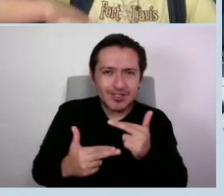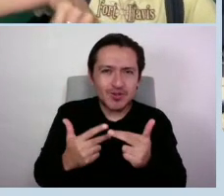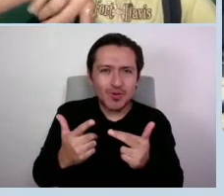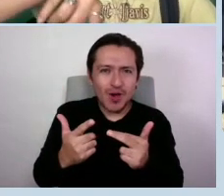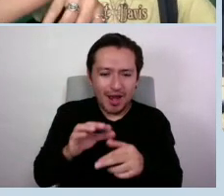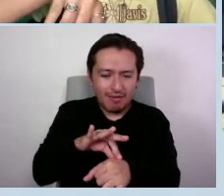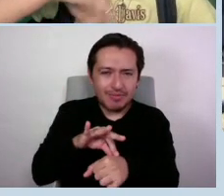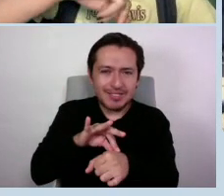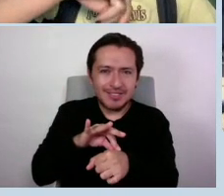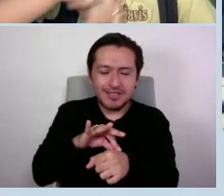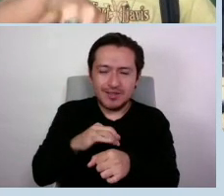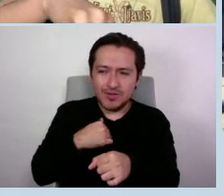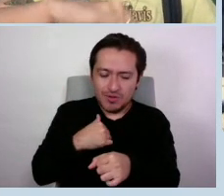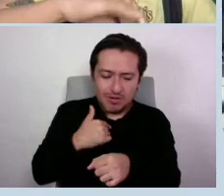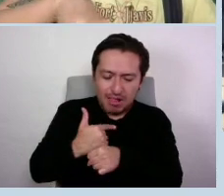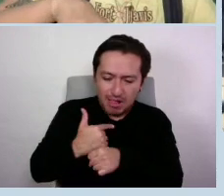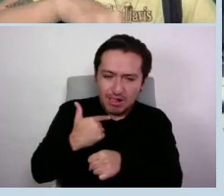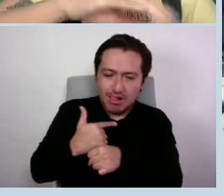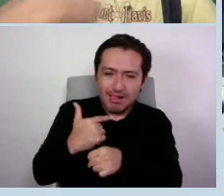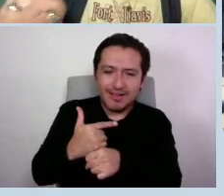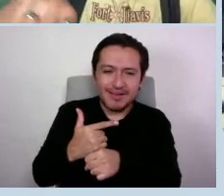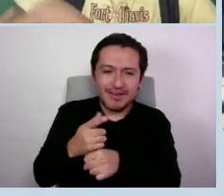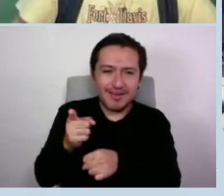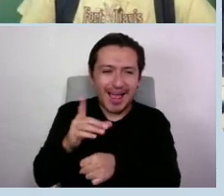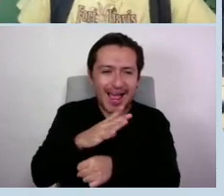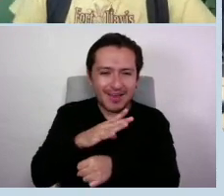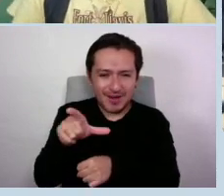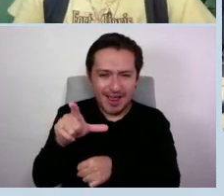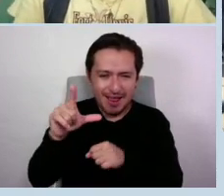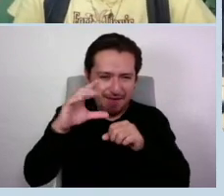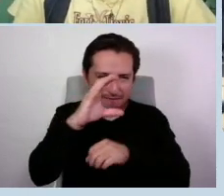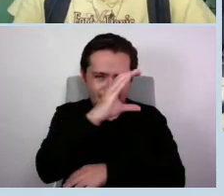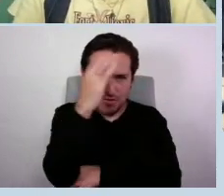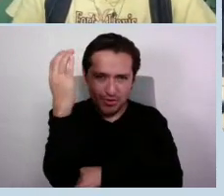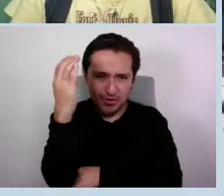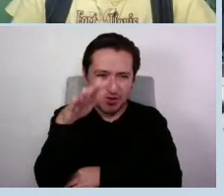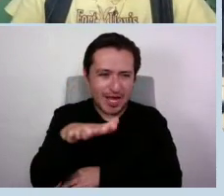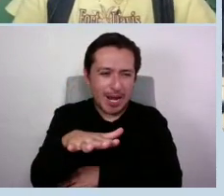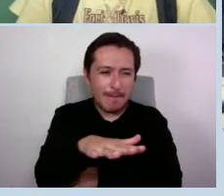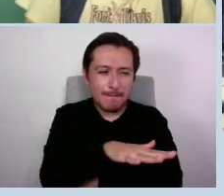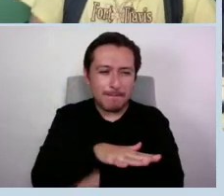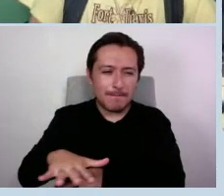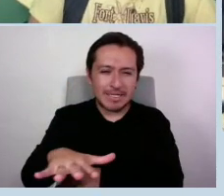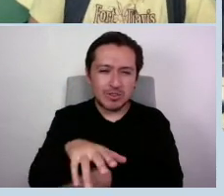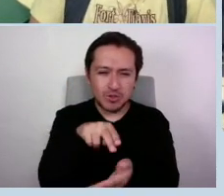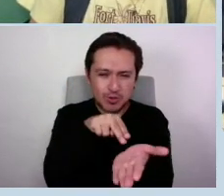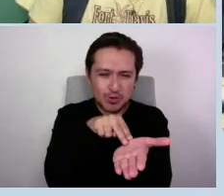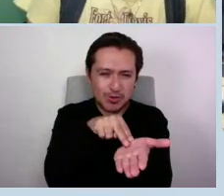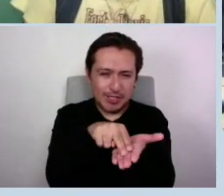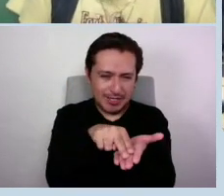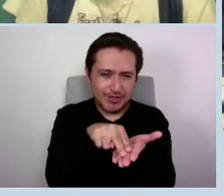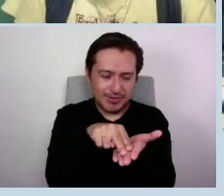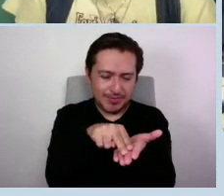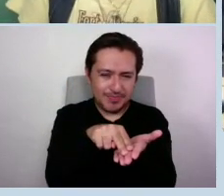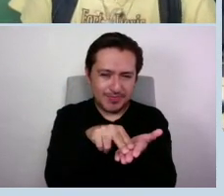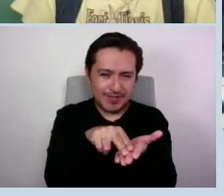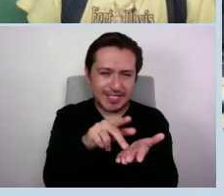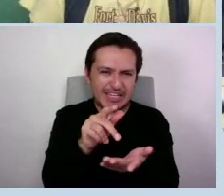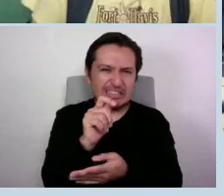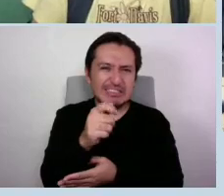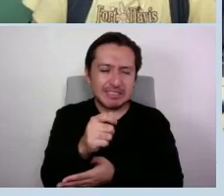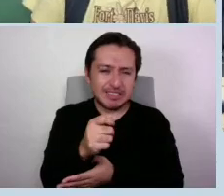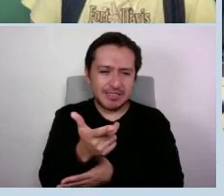hay una foto que es esa foto como en un piso negro que es el una de las sesiones que tuvimos con el laboratorio